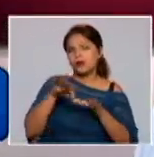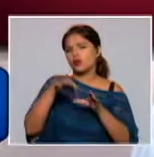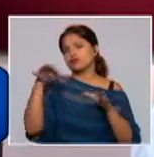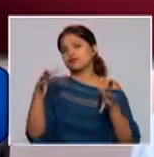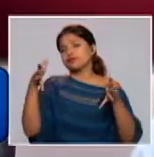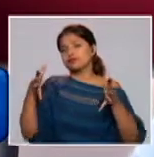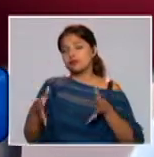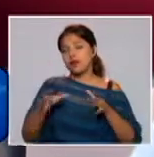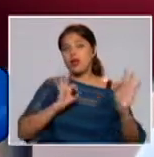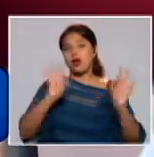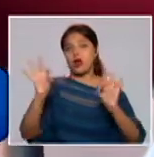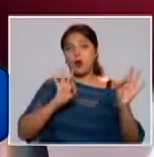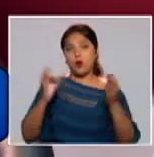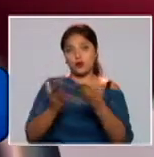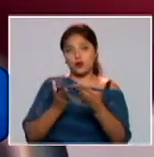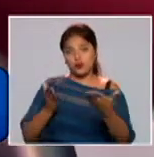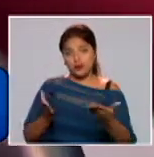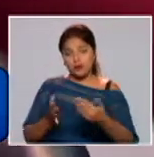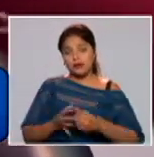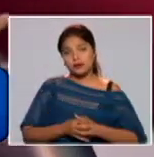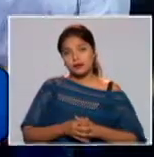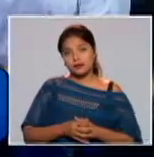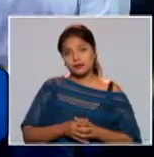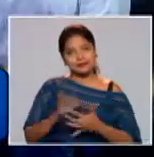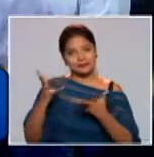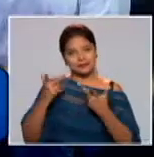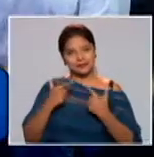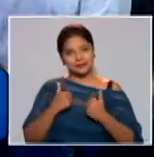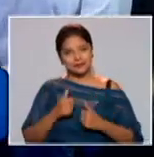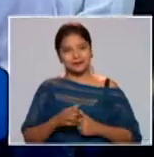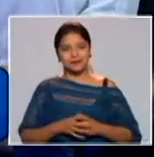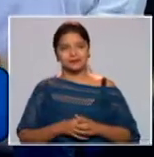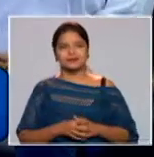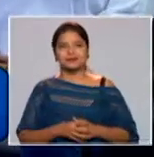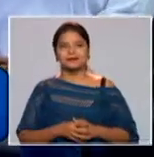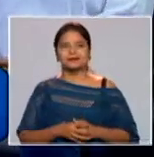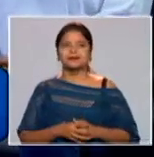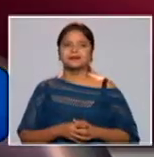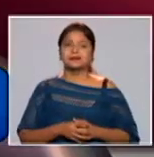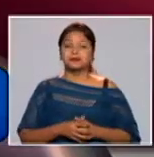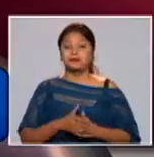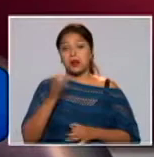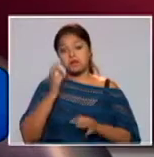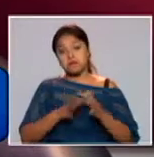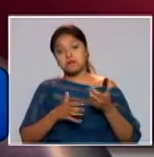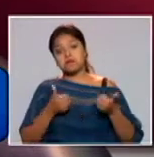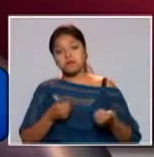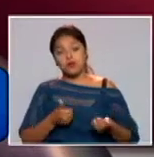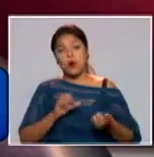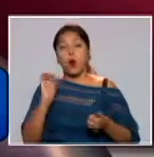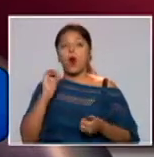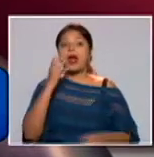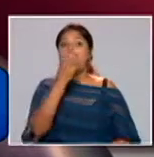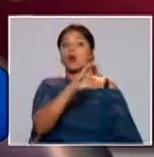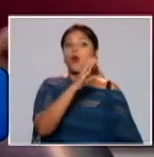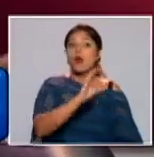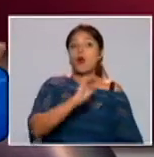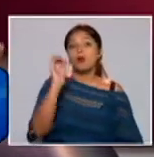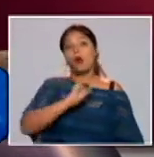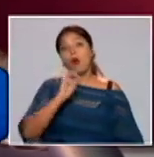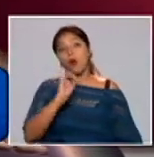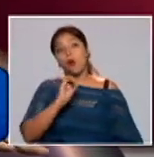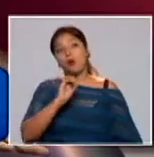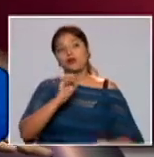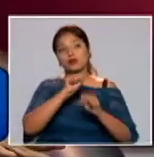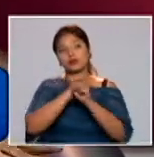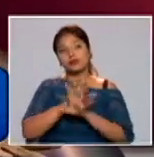referente a las obras que ustedes han podido presentar coméntenos esta parte si ha sido dentro en Colombia o se han podido